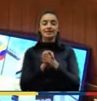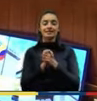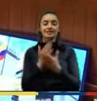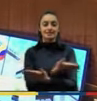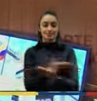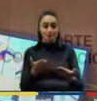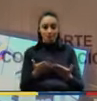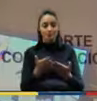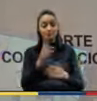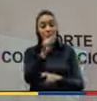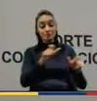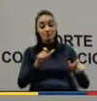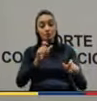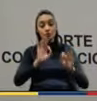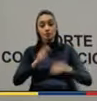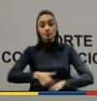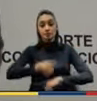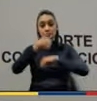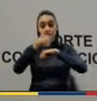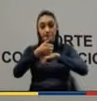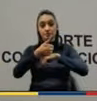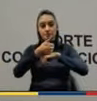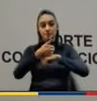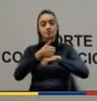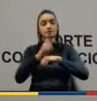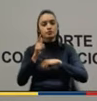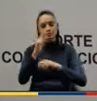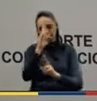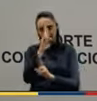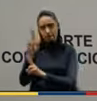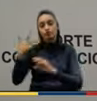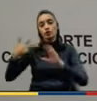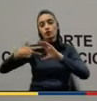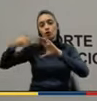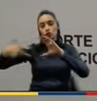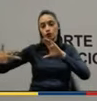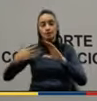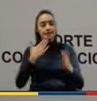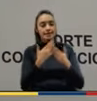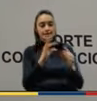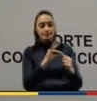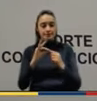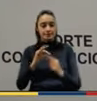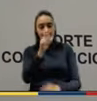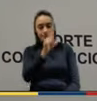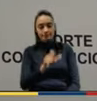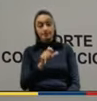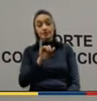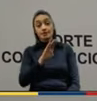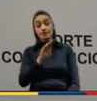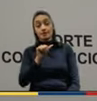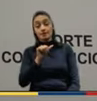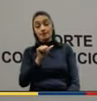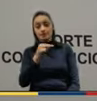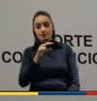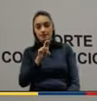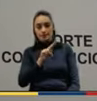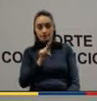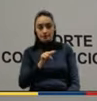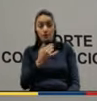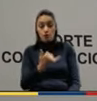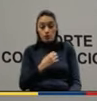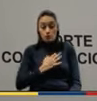Magistradas y señores magistrados de la Honorable Corte Constitucional, un saludo y agradecimiento especial al magistrado Jorge Iván Ibáñez por darnos la oportunidad de participar en el día de hoy en